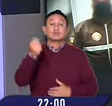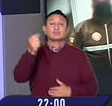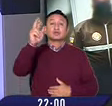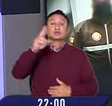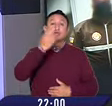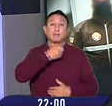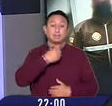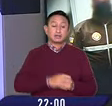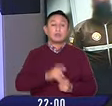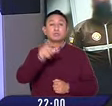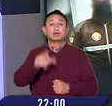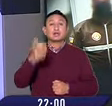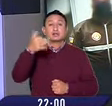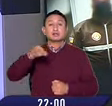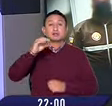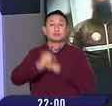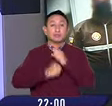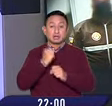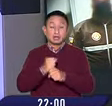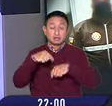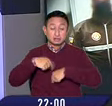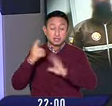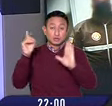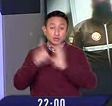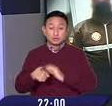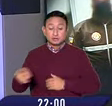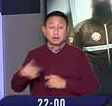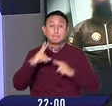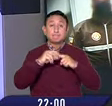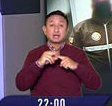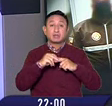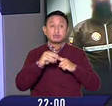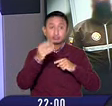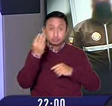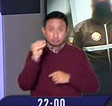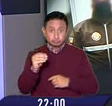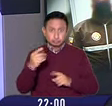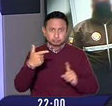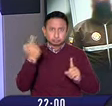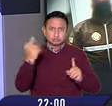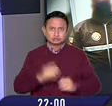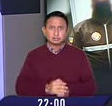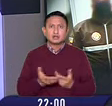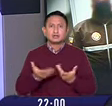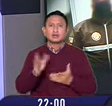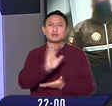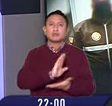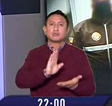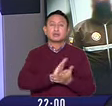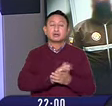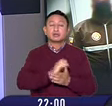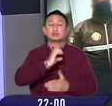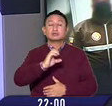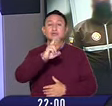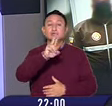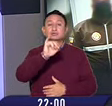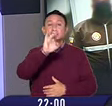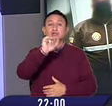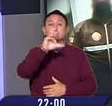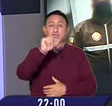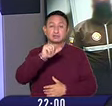Un ciudadano de 19 años está acusado de matar a su prima menor de edad. El crimen sucedió en el barrio El Cristal, al sur